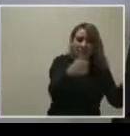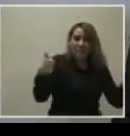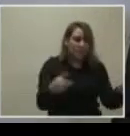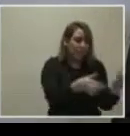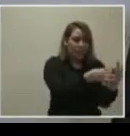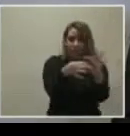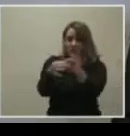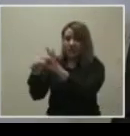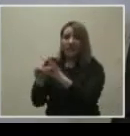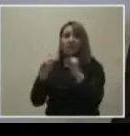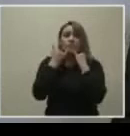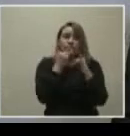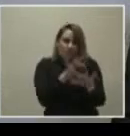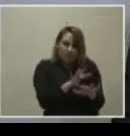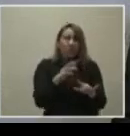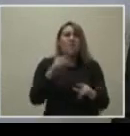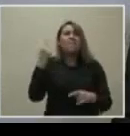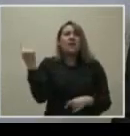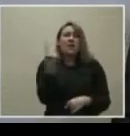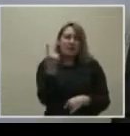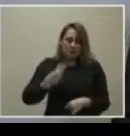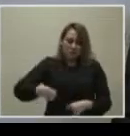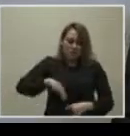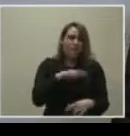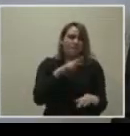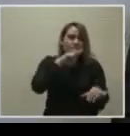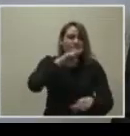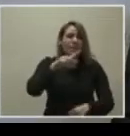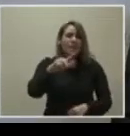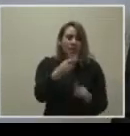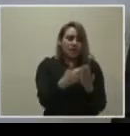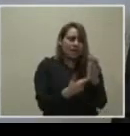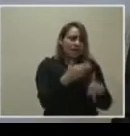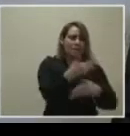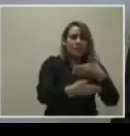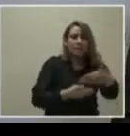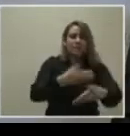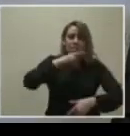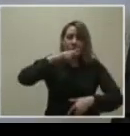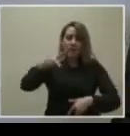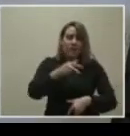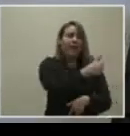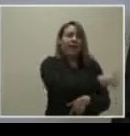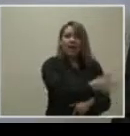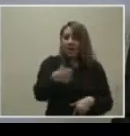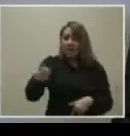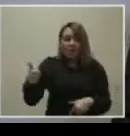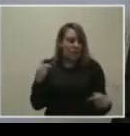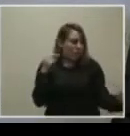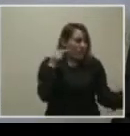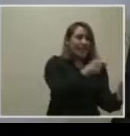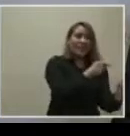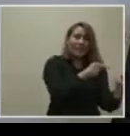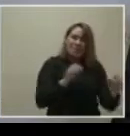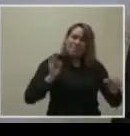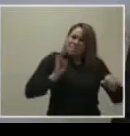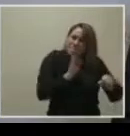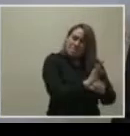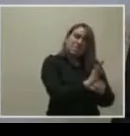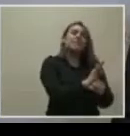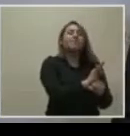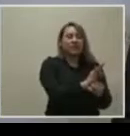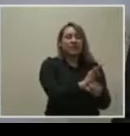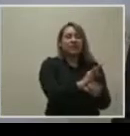mecanismo, que podamos trabajar de manera conjunta con justamente ustedes, que son de manera directa quienes se benefician de